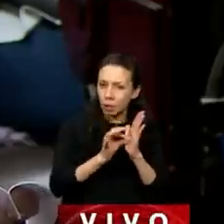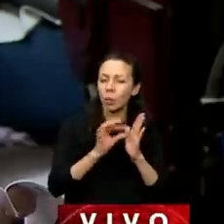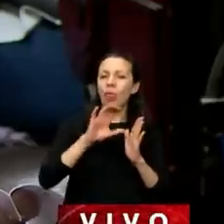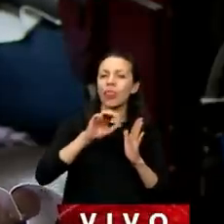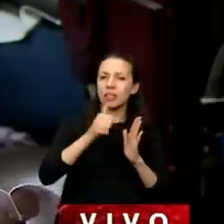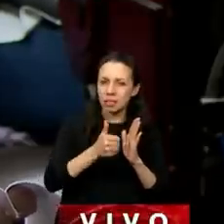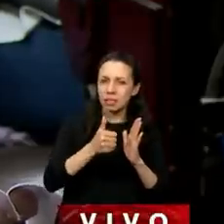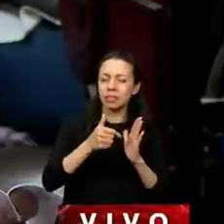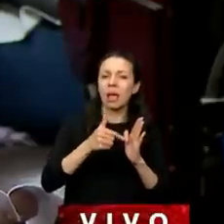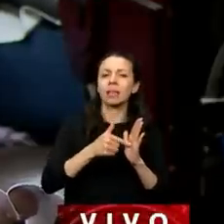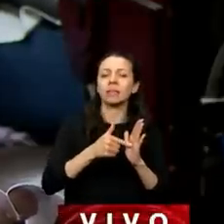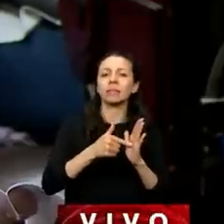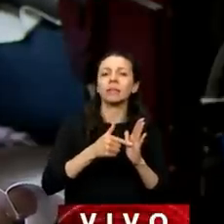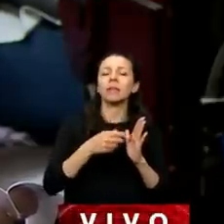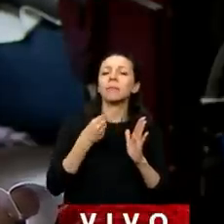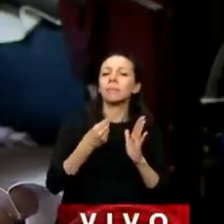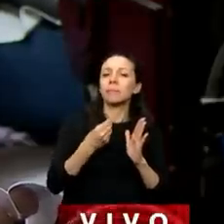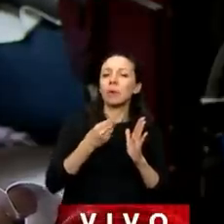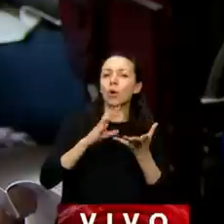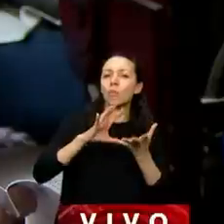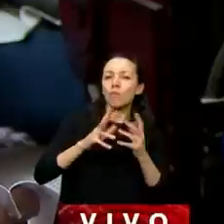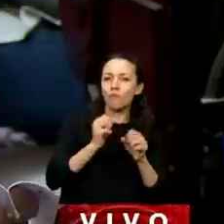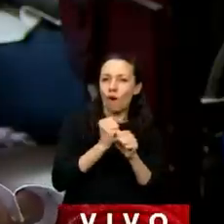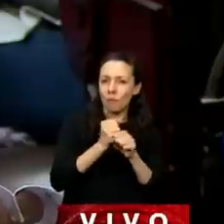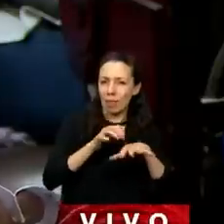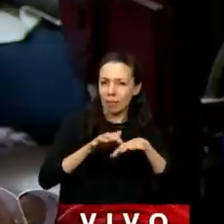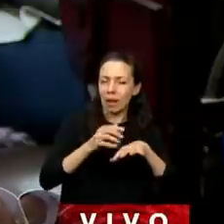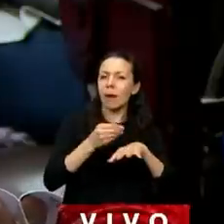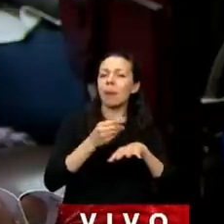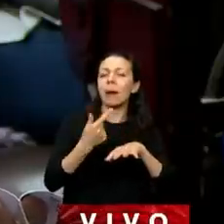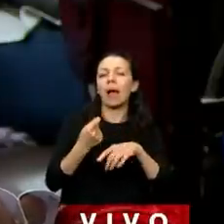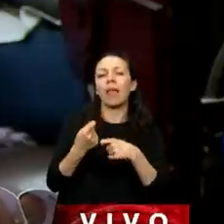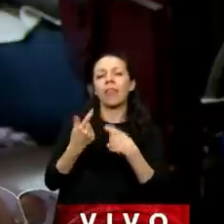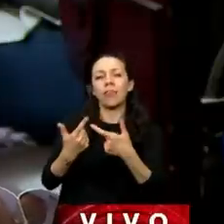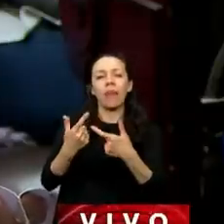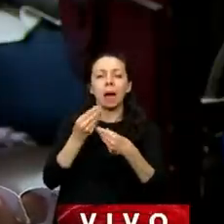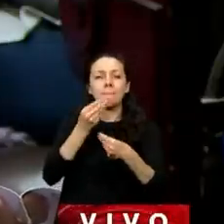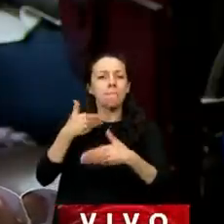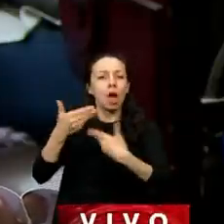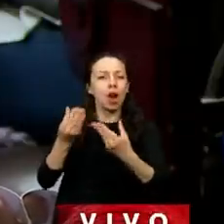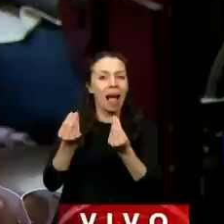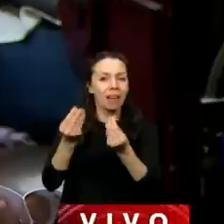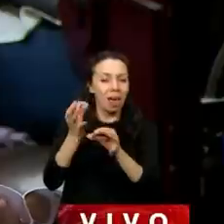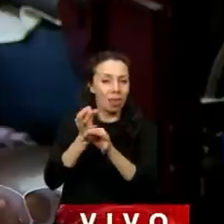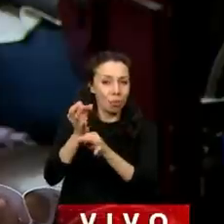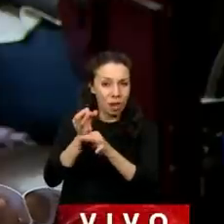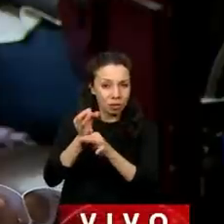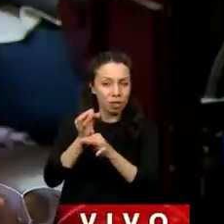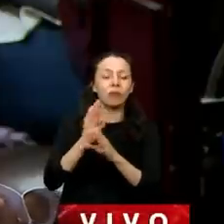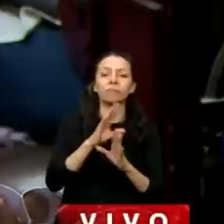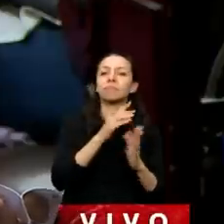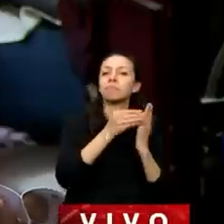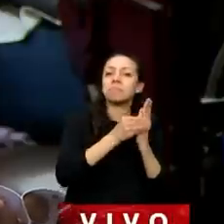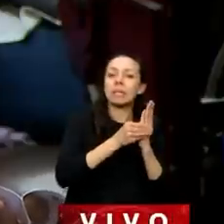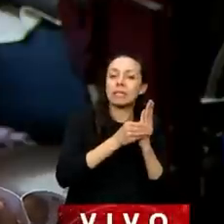16, articulación. A los efectos de la mejora de la calidad de la formación en enfermería, el Ministerio